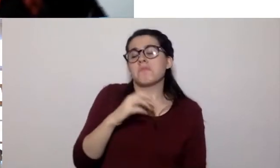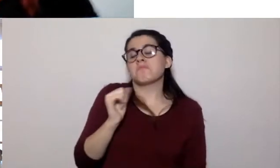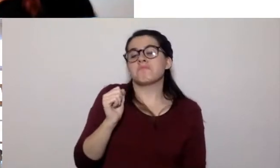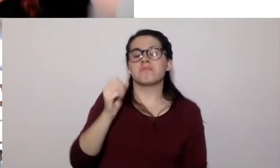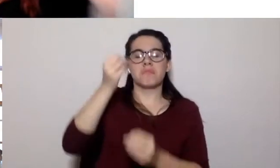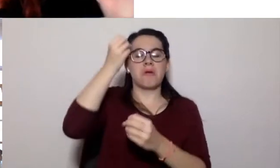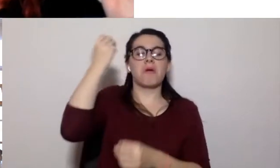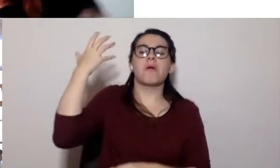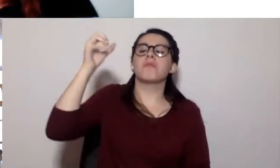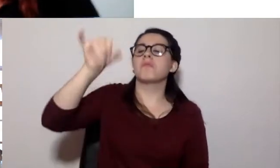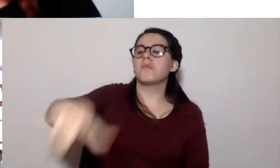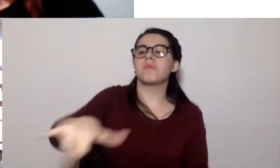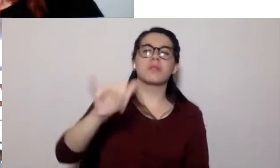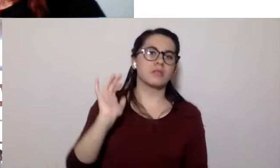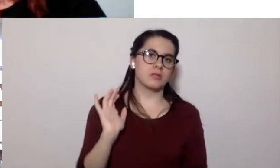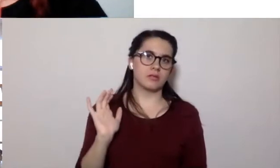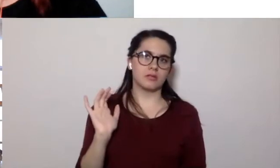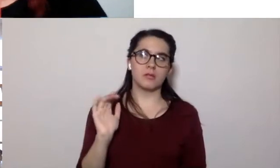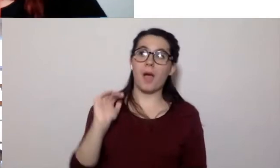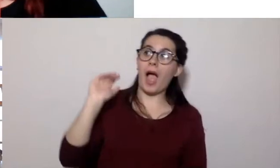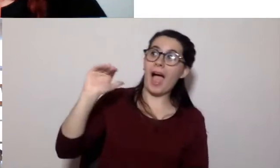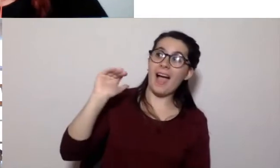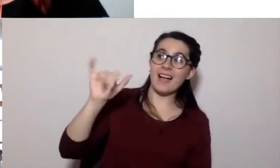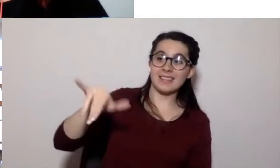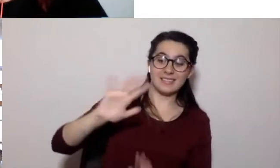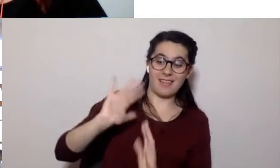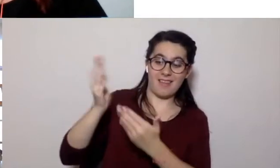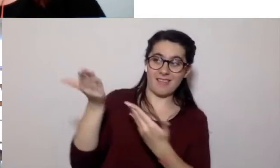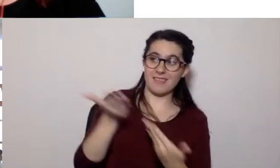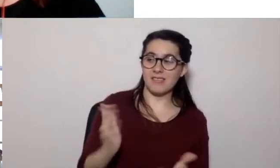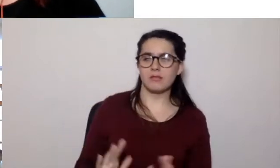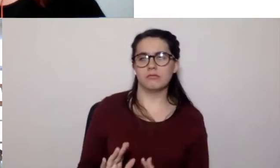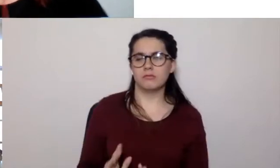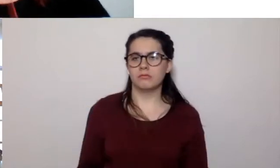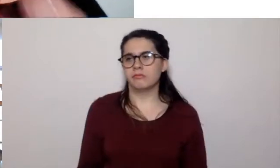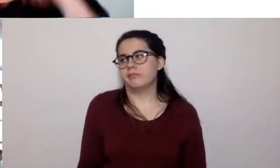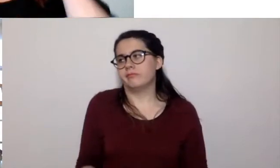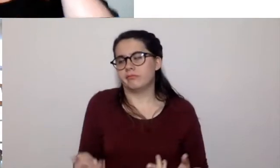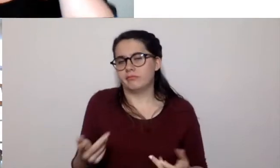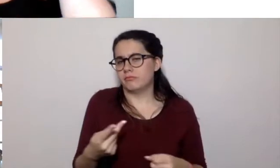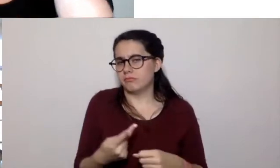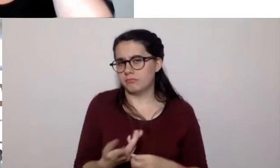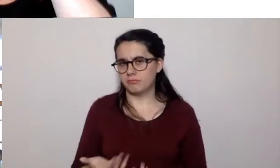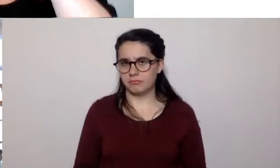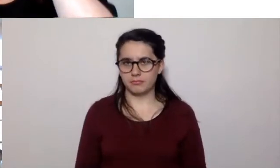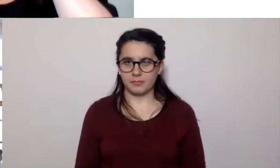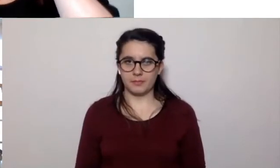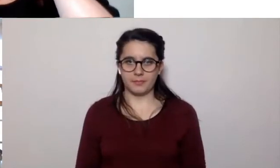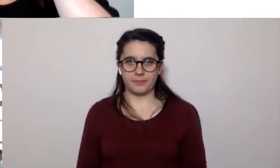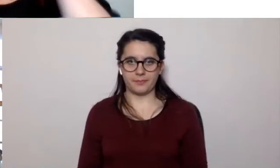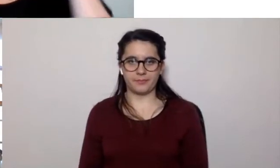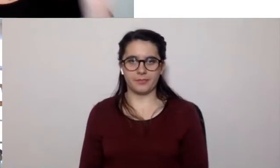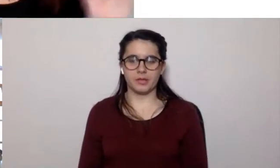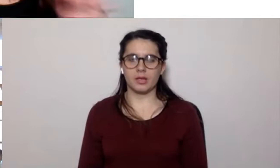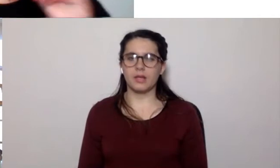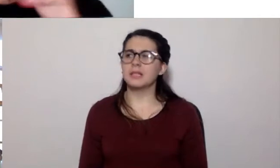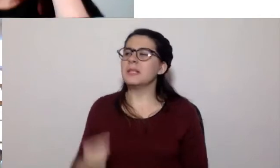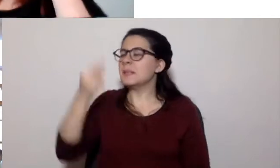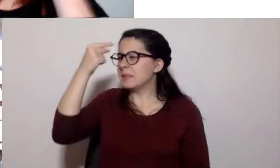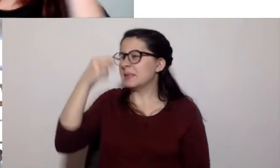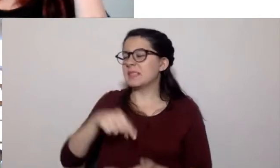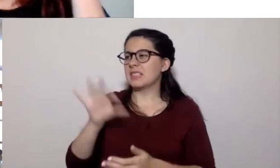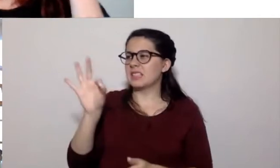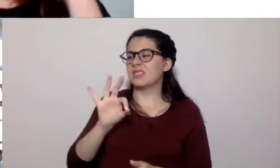simplemente avisar, hey, yo llegué, ¿no? Querido. O sabes qué, también, Mari, yo creo, Anabel, es que hay veces que ya no te